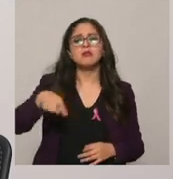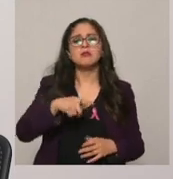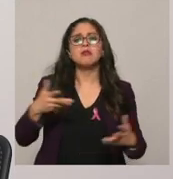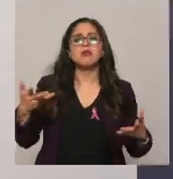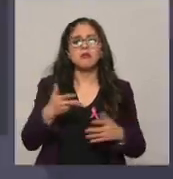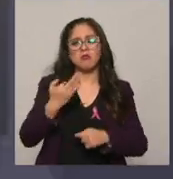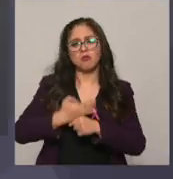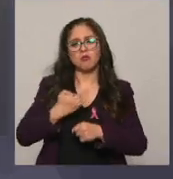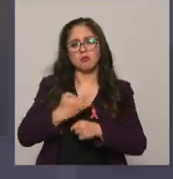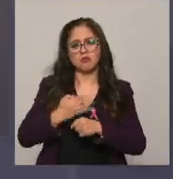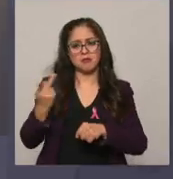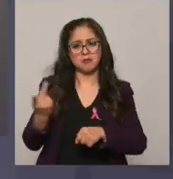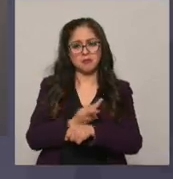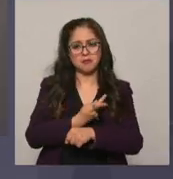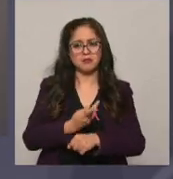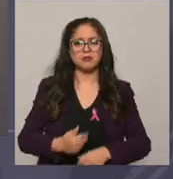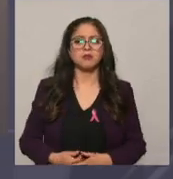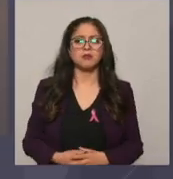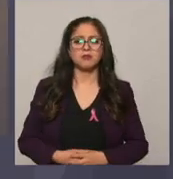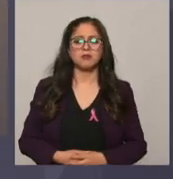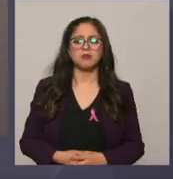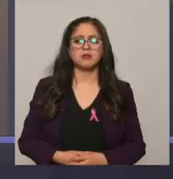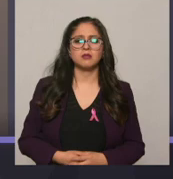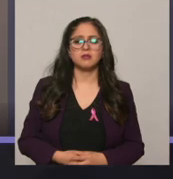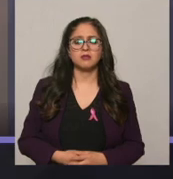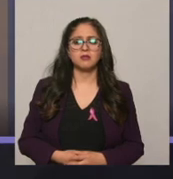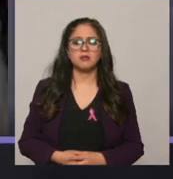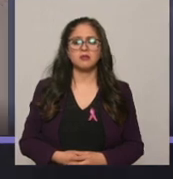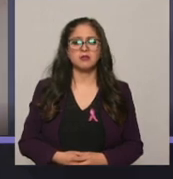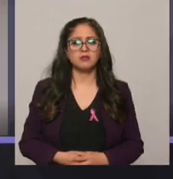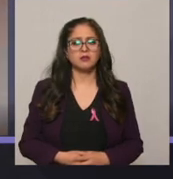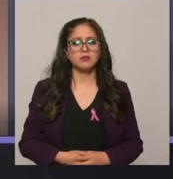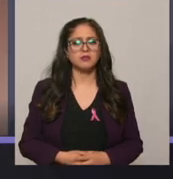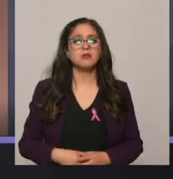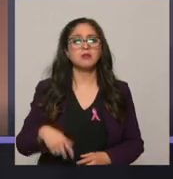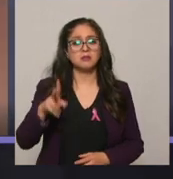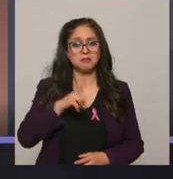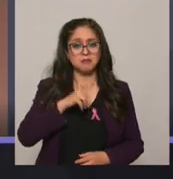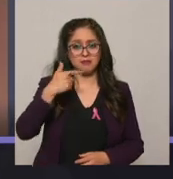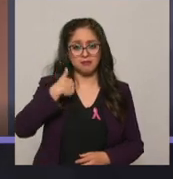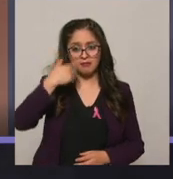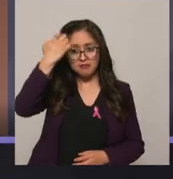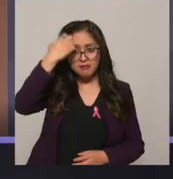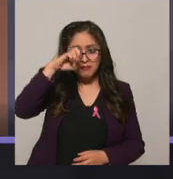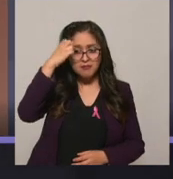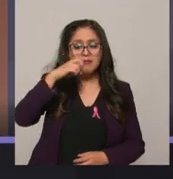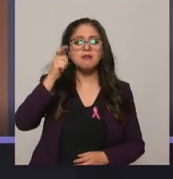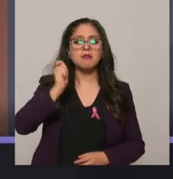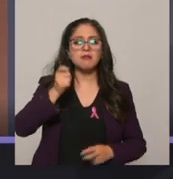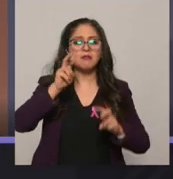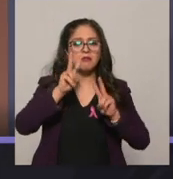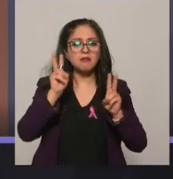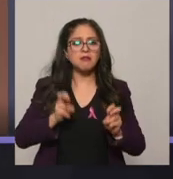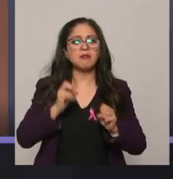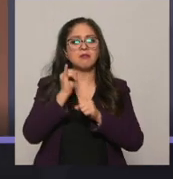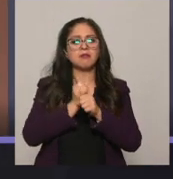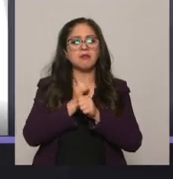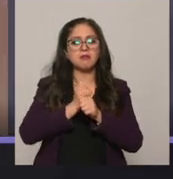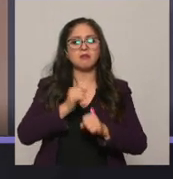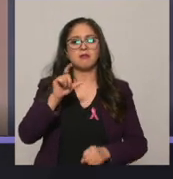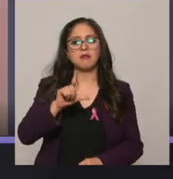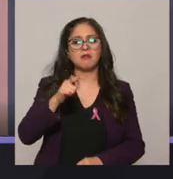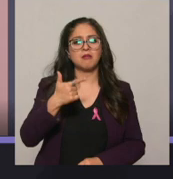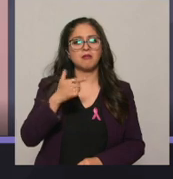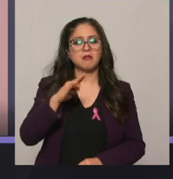realmente acontece. Rápidamente yo, como desde la experiencia que traigo en temas de investigación LGBT y